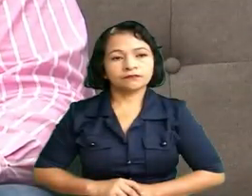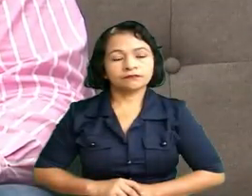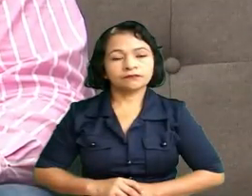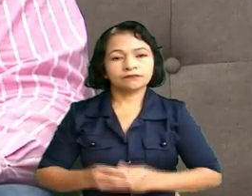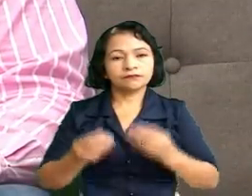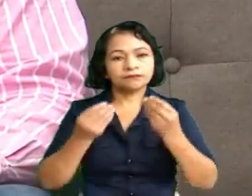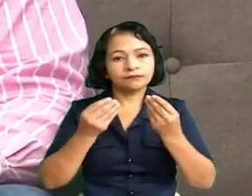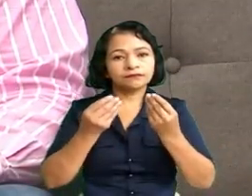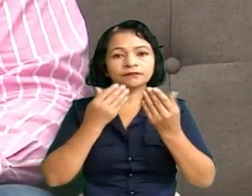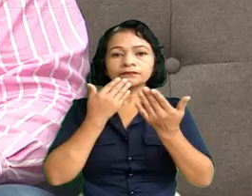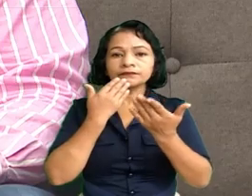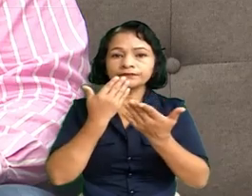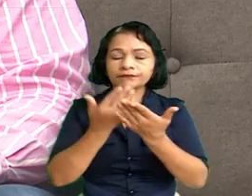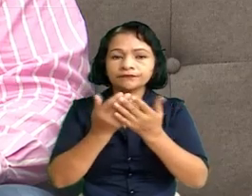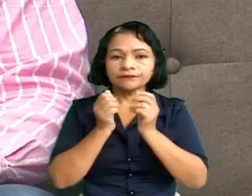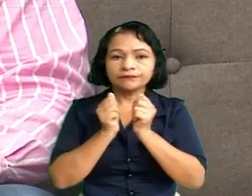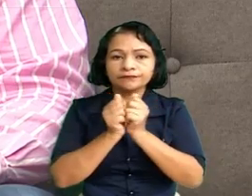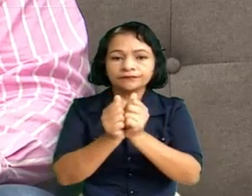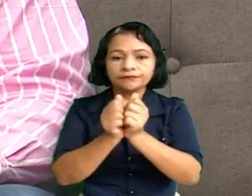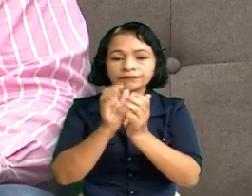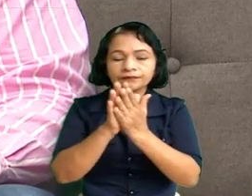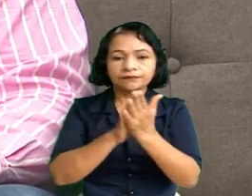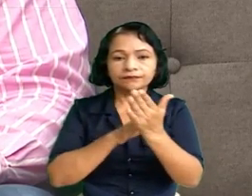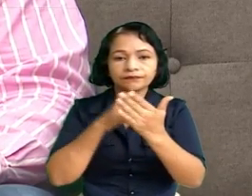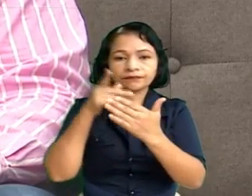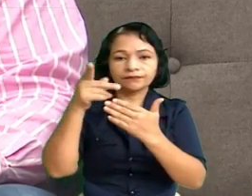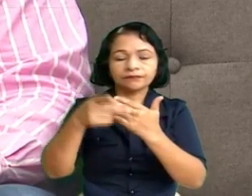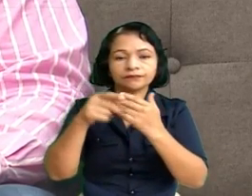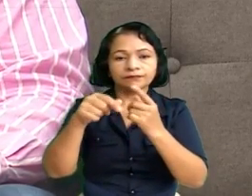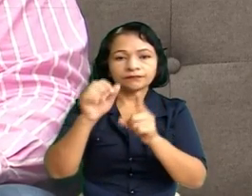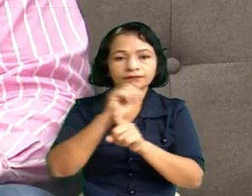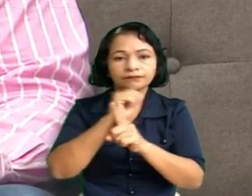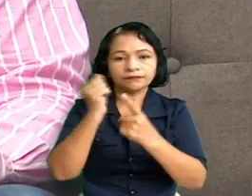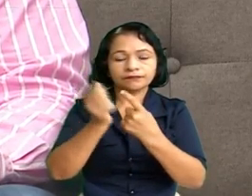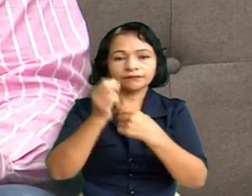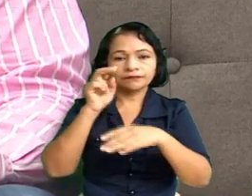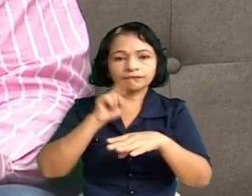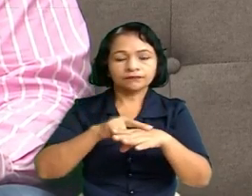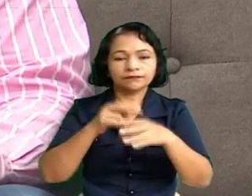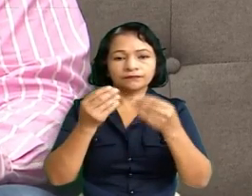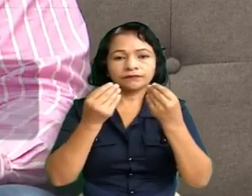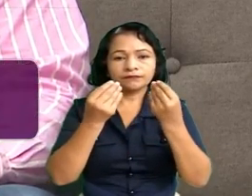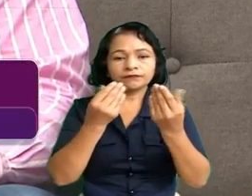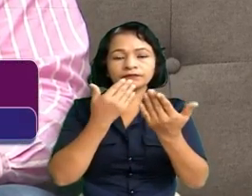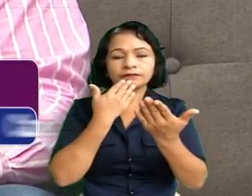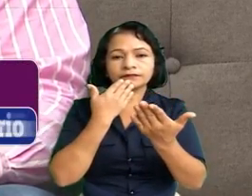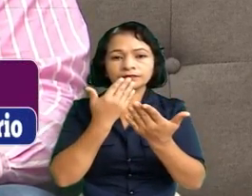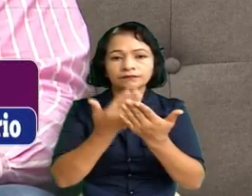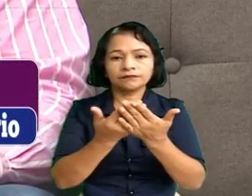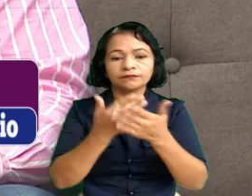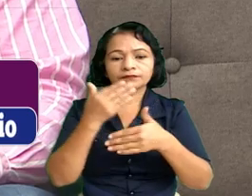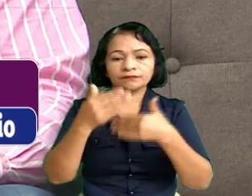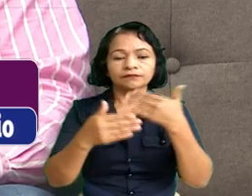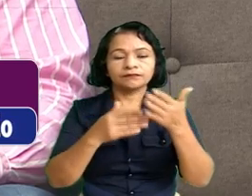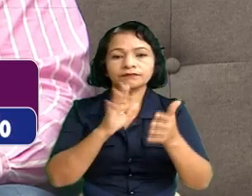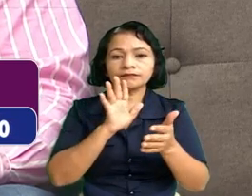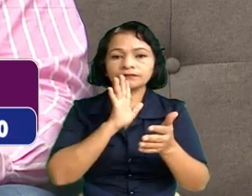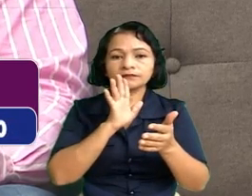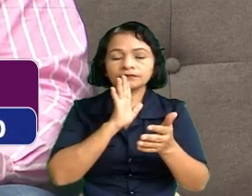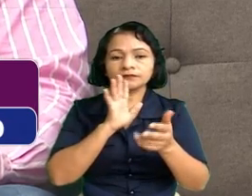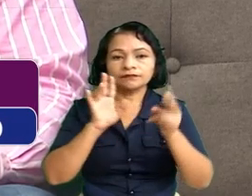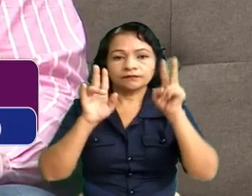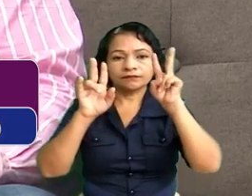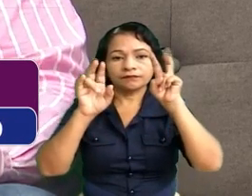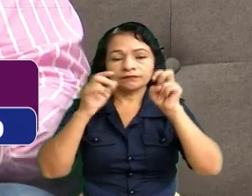Muchísimas gracias por acompañarnos en su programa desde el Parlamento. Muchísimas gracias por acompañarnos en este proceso de conversación a través del cual